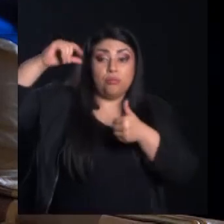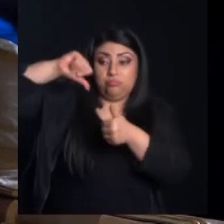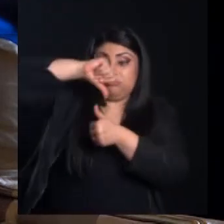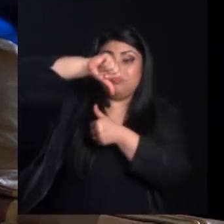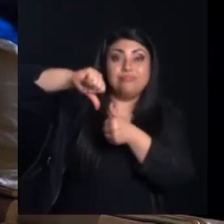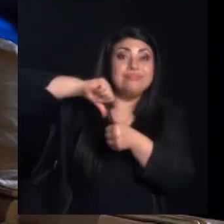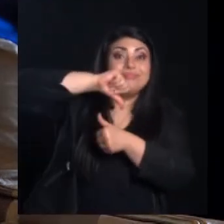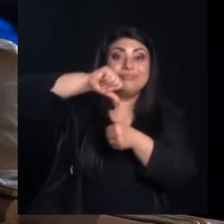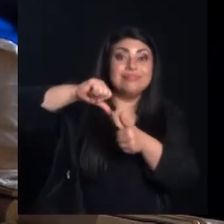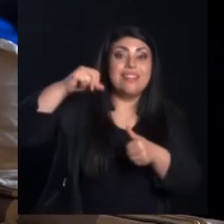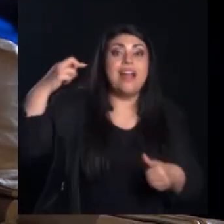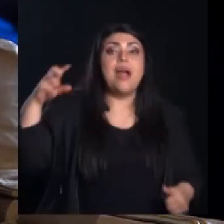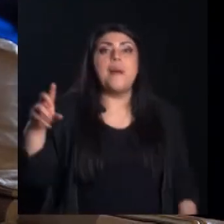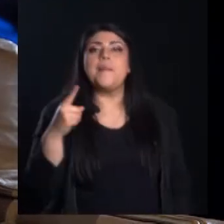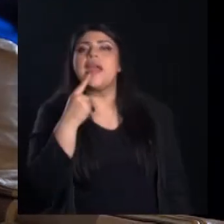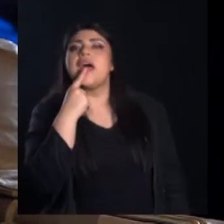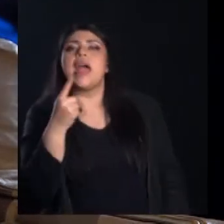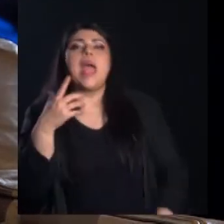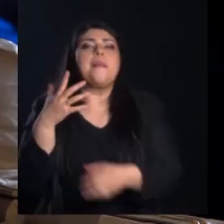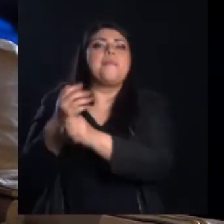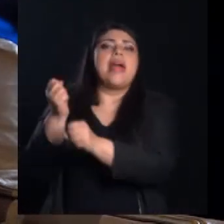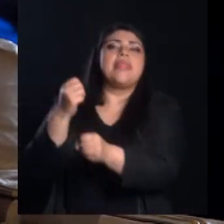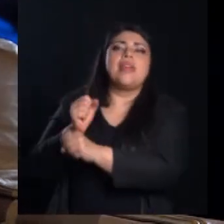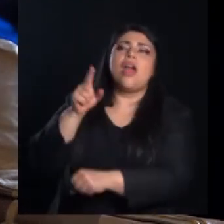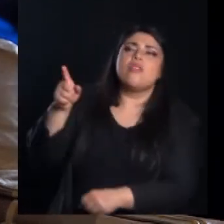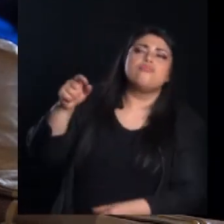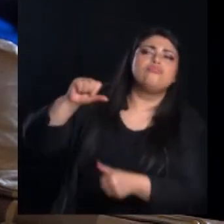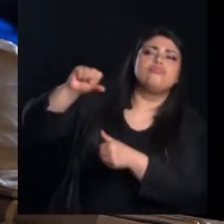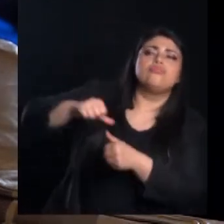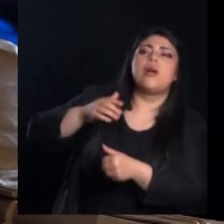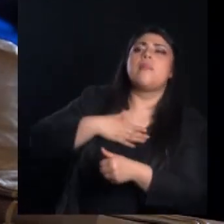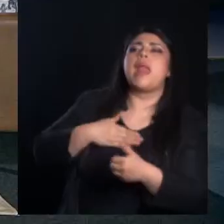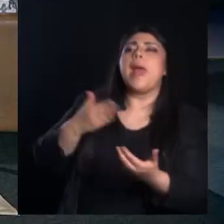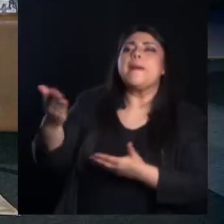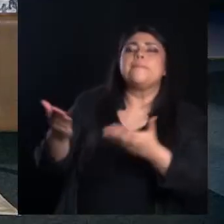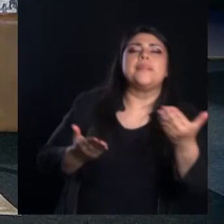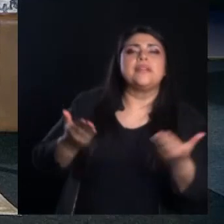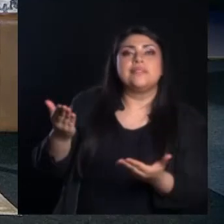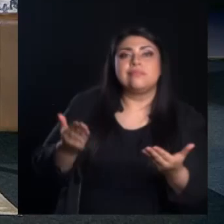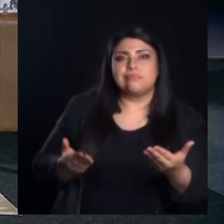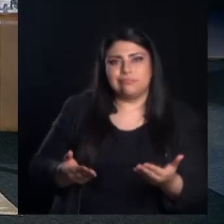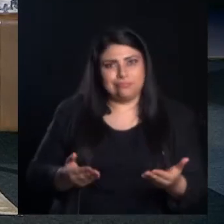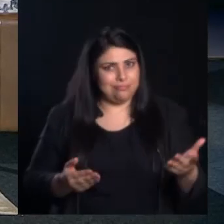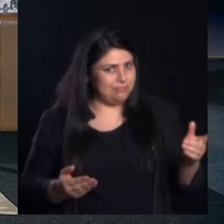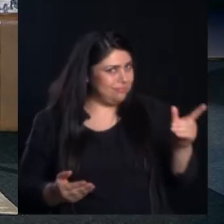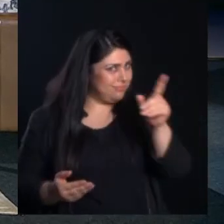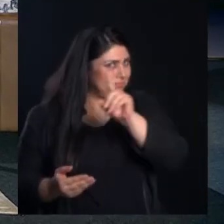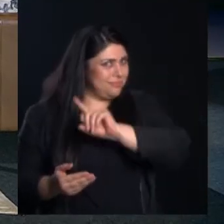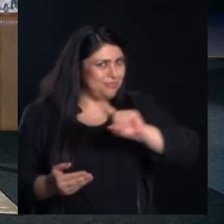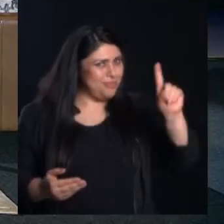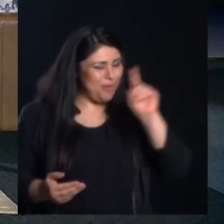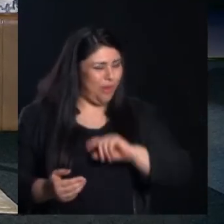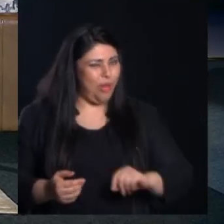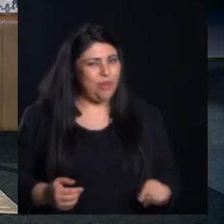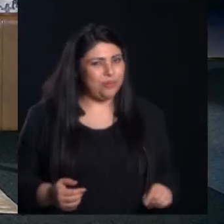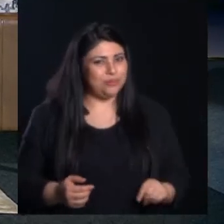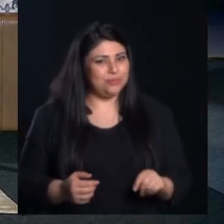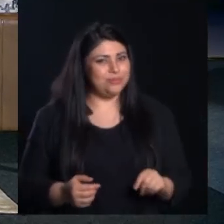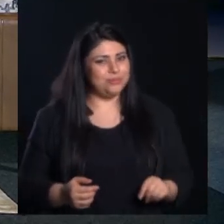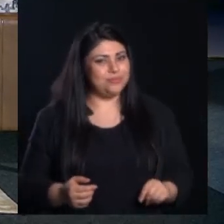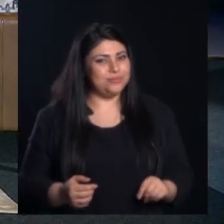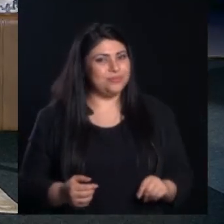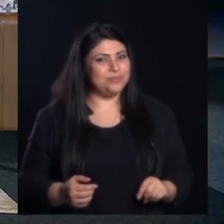que me llamen ungido para que me lleven la biblia para que me atiendan para no dice eso si te das